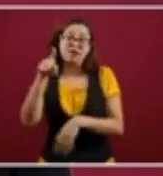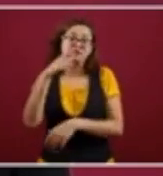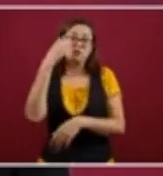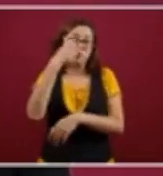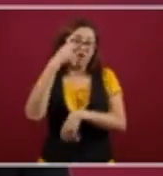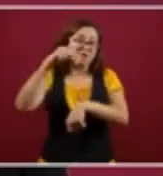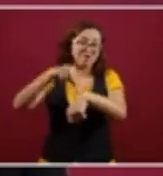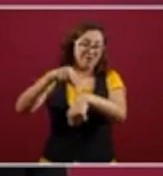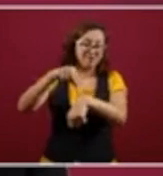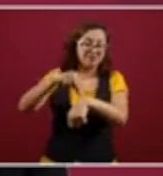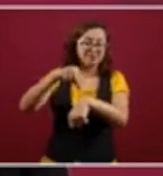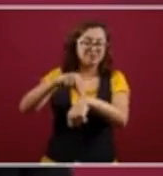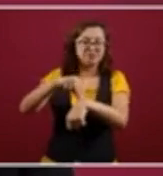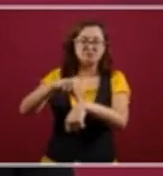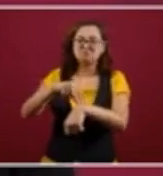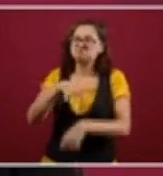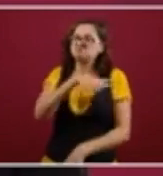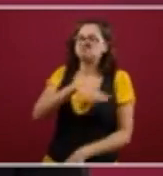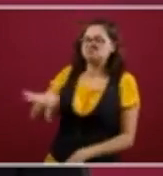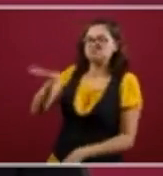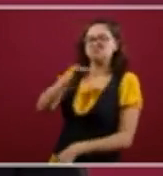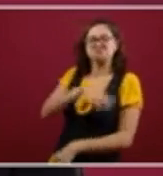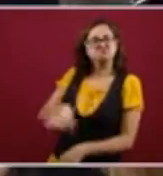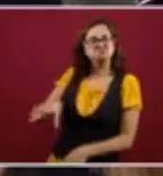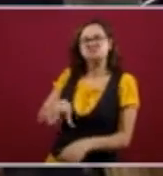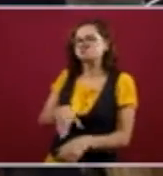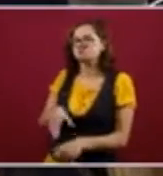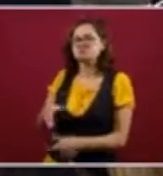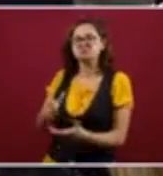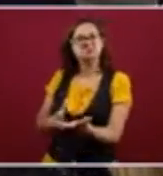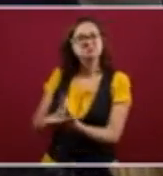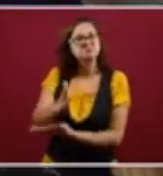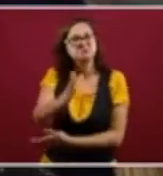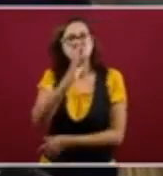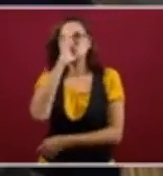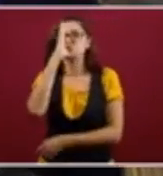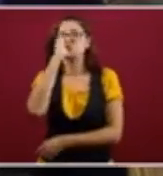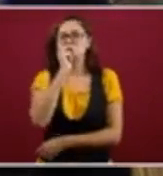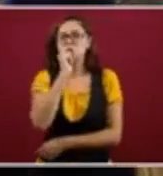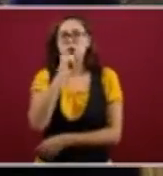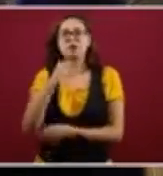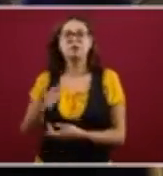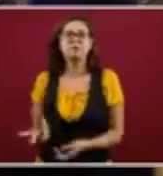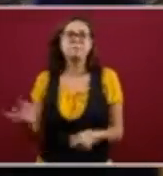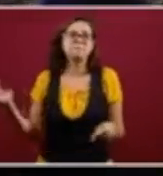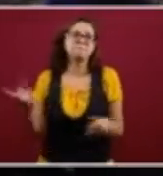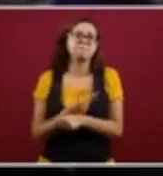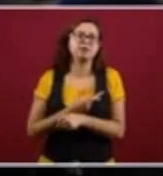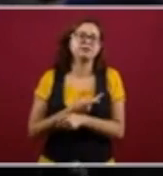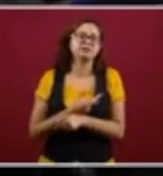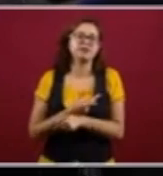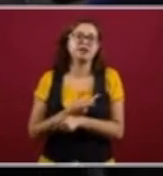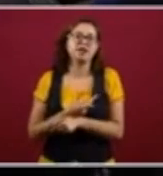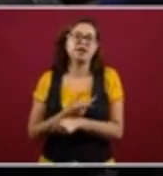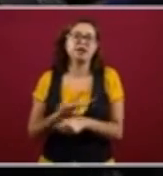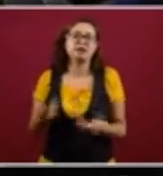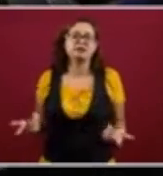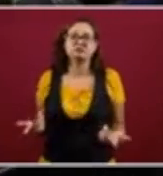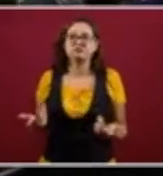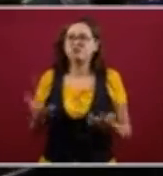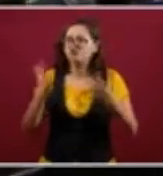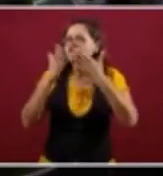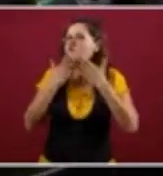medicina, en las facultades de medicina, ahora resulta que tenemos menos médicos de los que